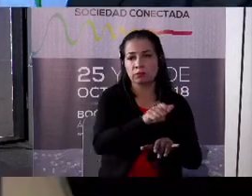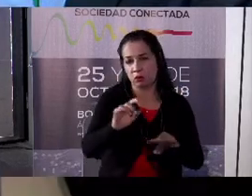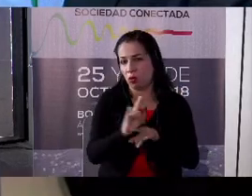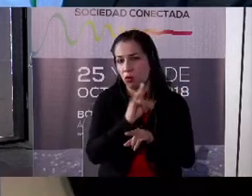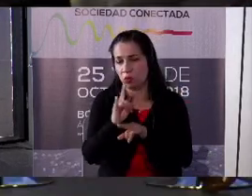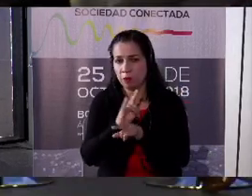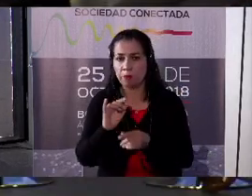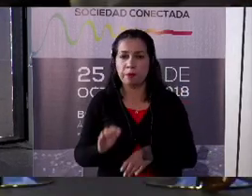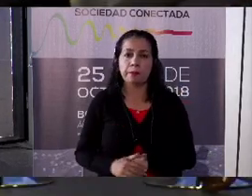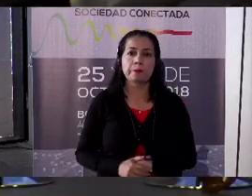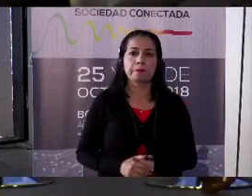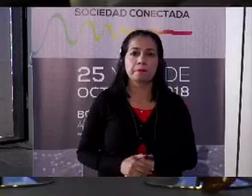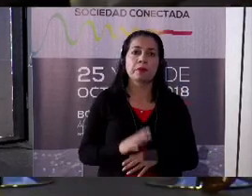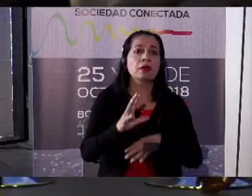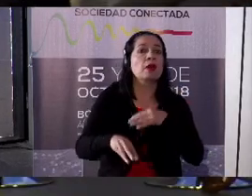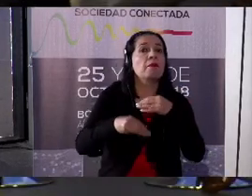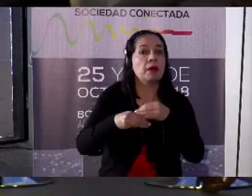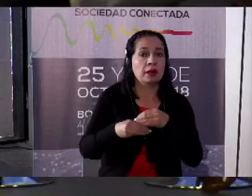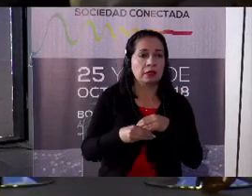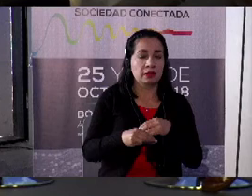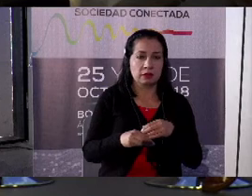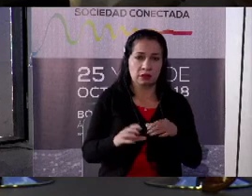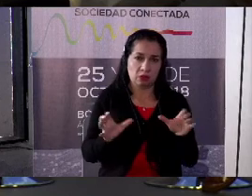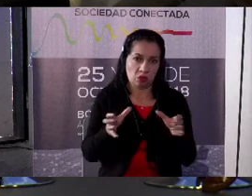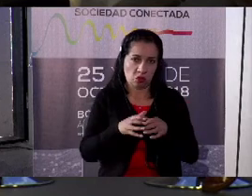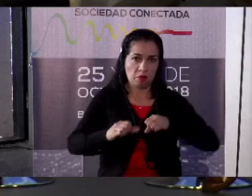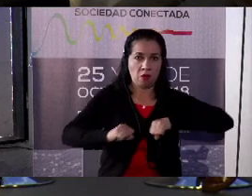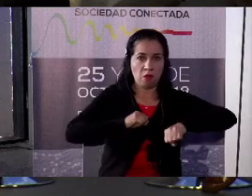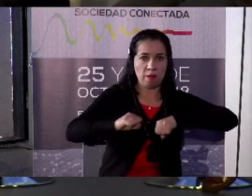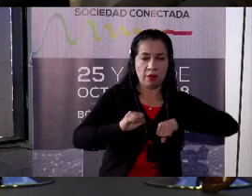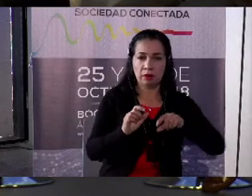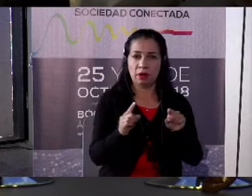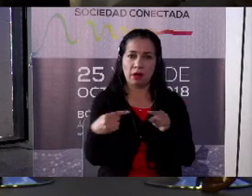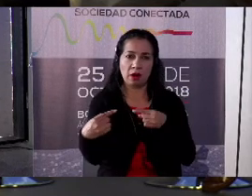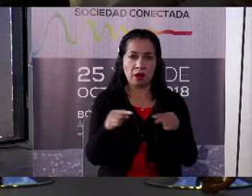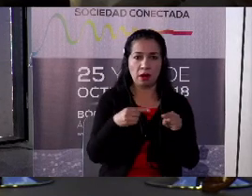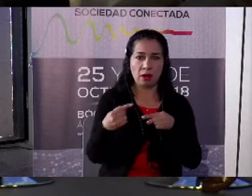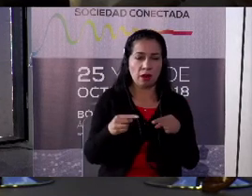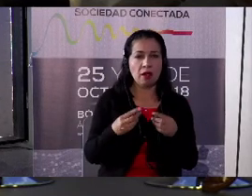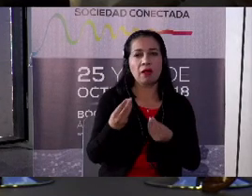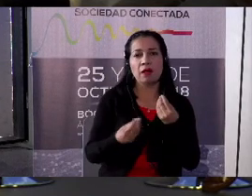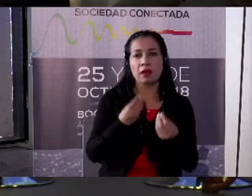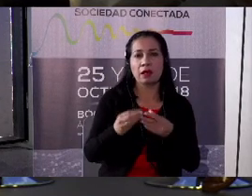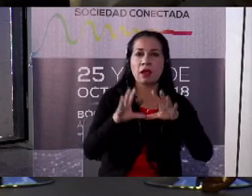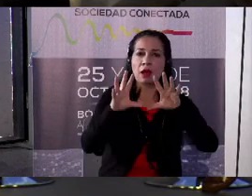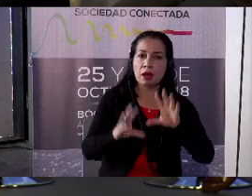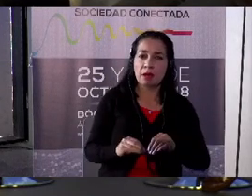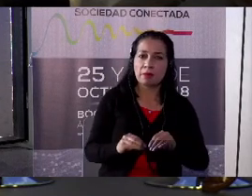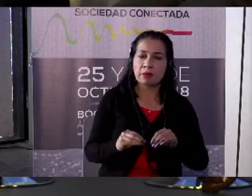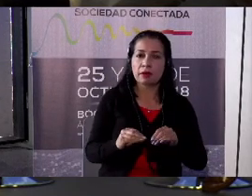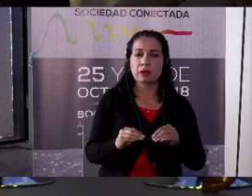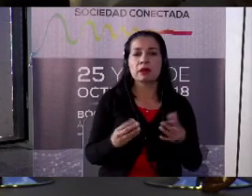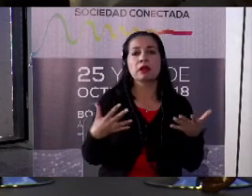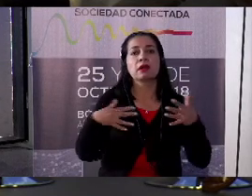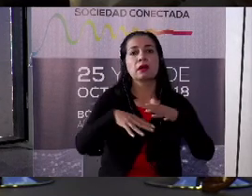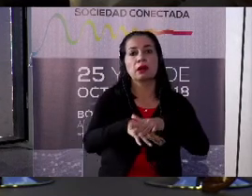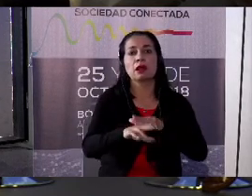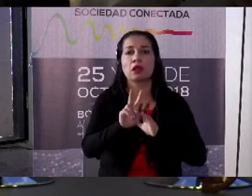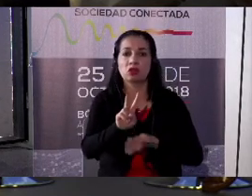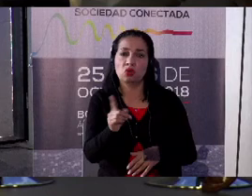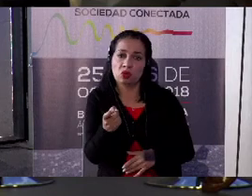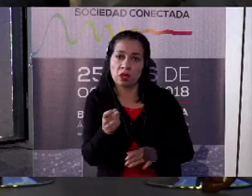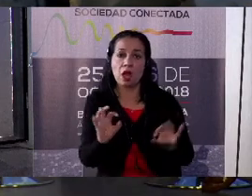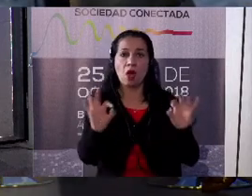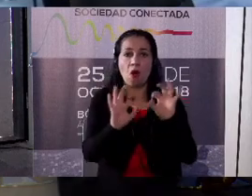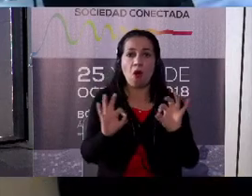asociado a lo que los operadores están discutiendo hoy de evolución tecnológica si Apagar primero las redes 2g o las redes de 3g no algunos dicen